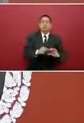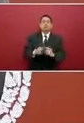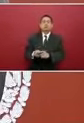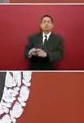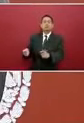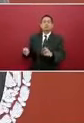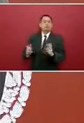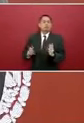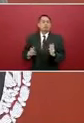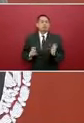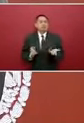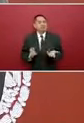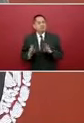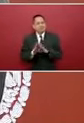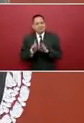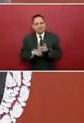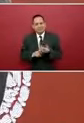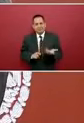para comprar